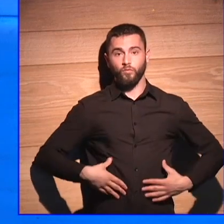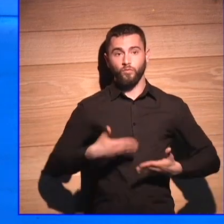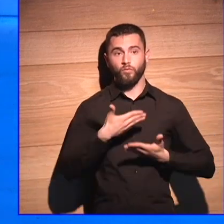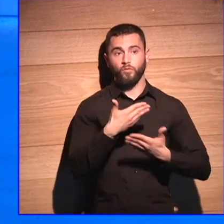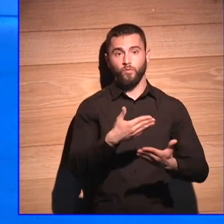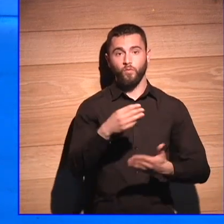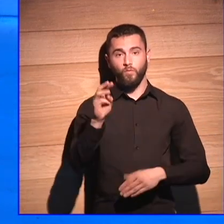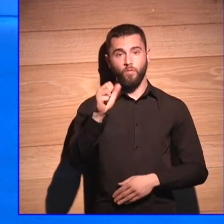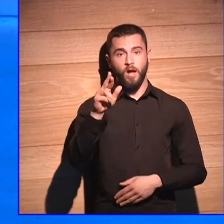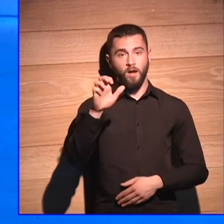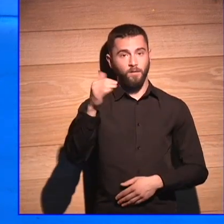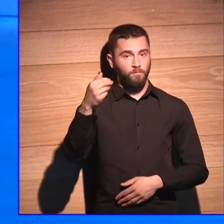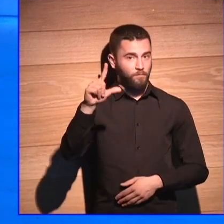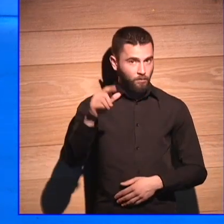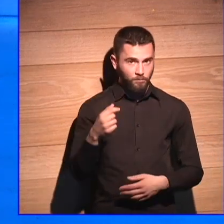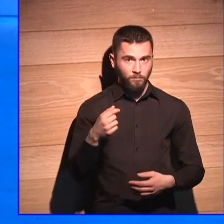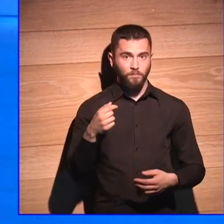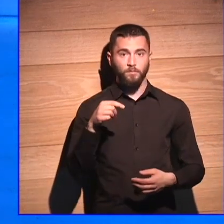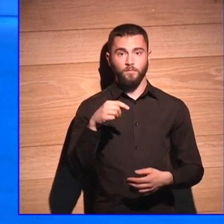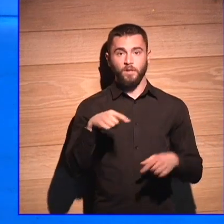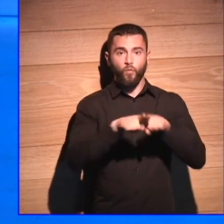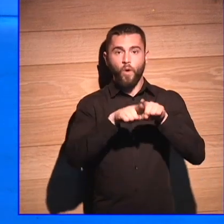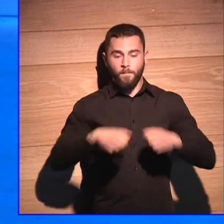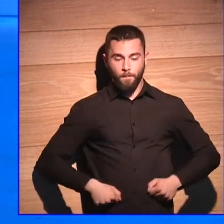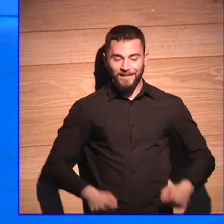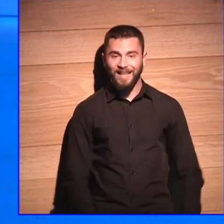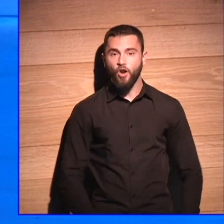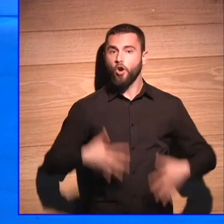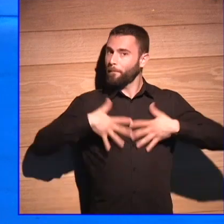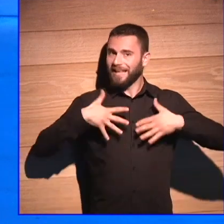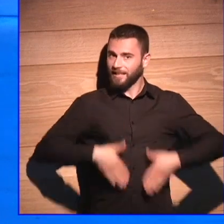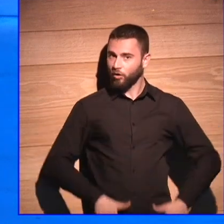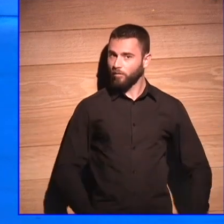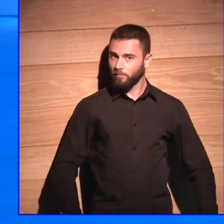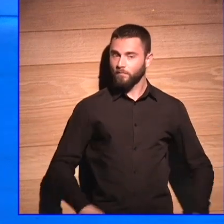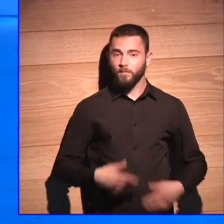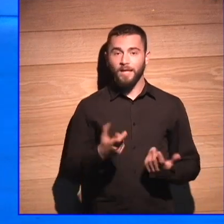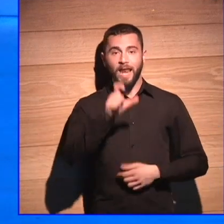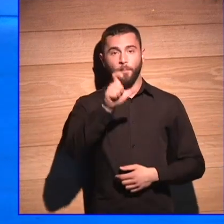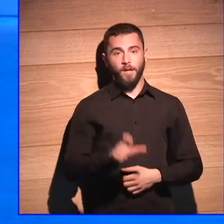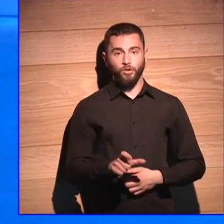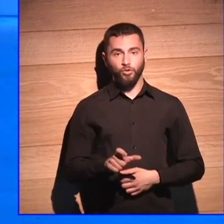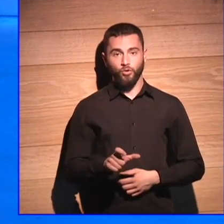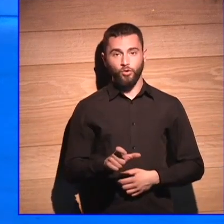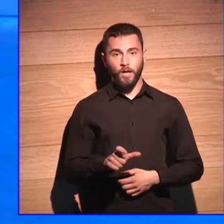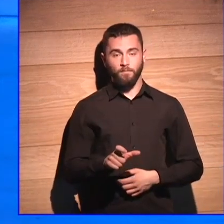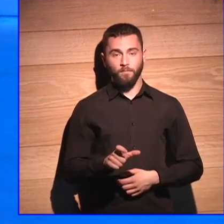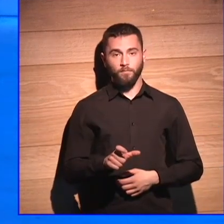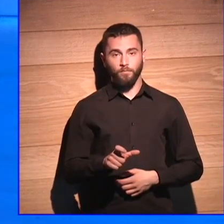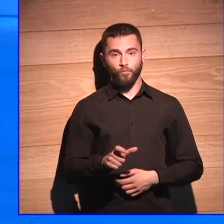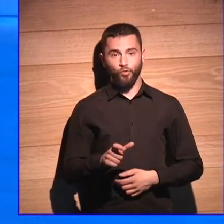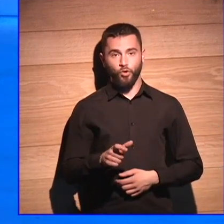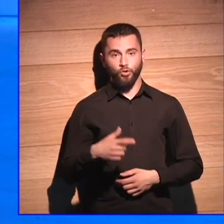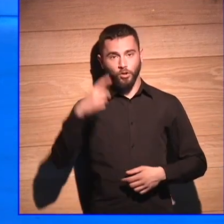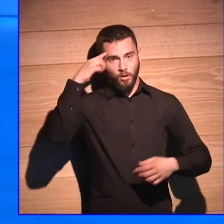quiere decir que como un vestido, como unos pantalones, y la persona lleva un activador, unos